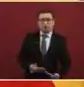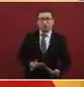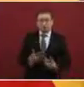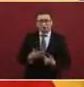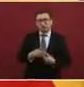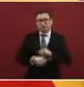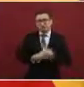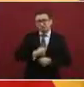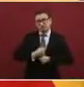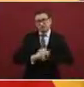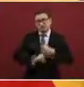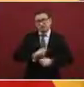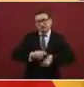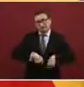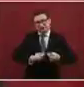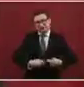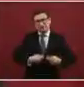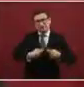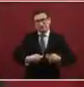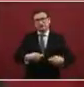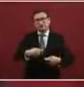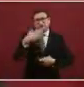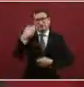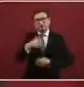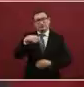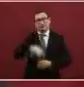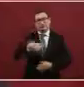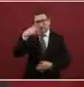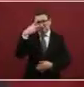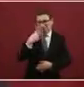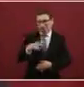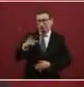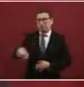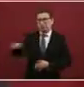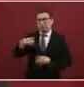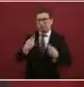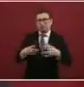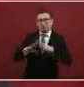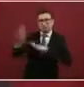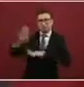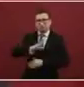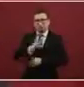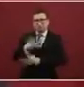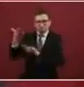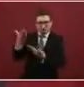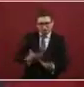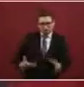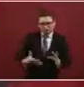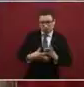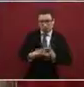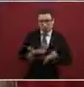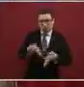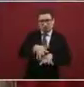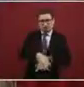tras año y generación tras generación, este país supo integrarlos a una nueva patria acogedora y generosa.